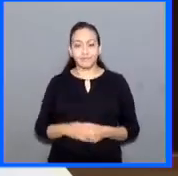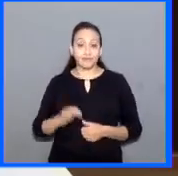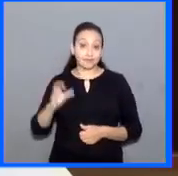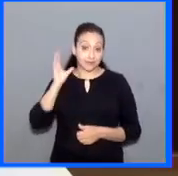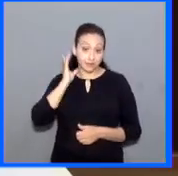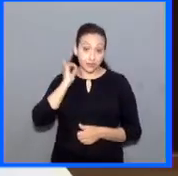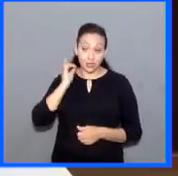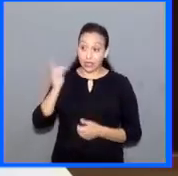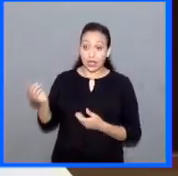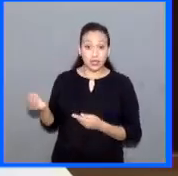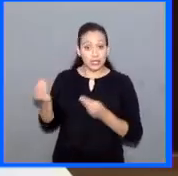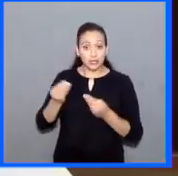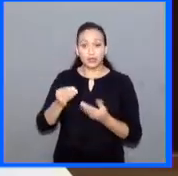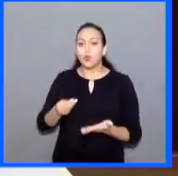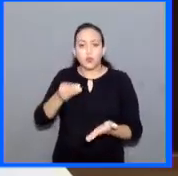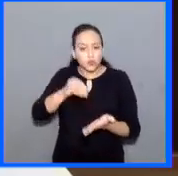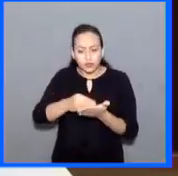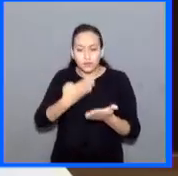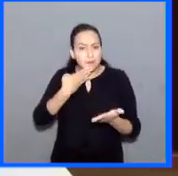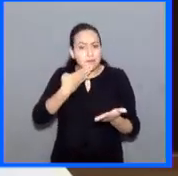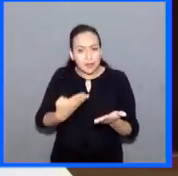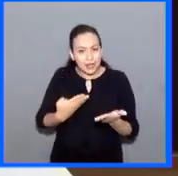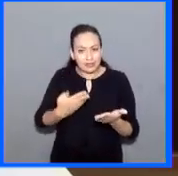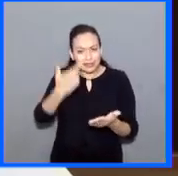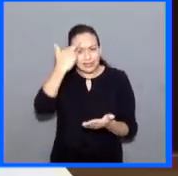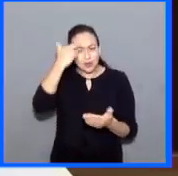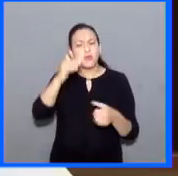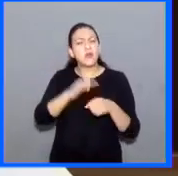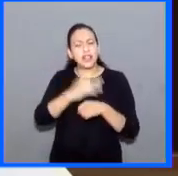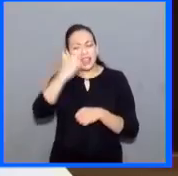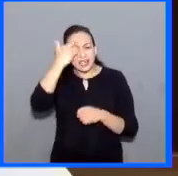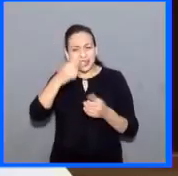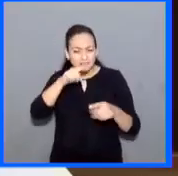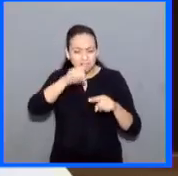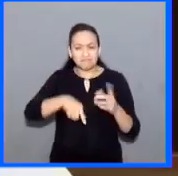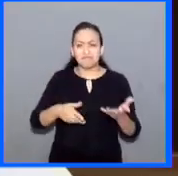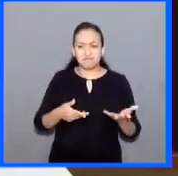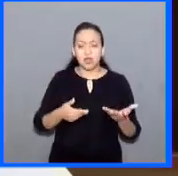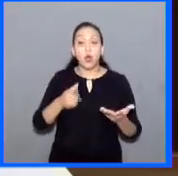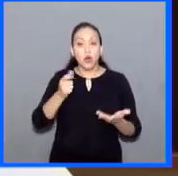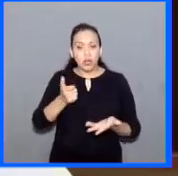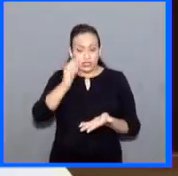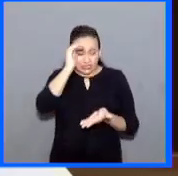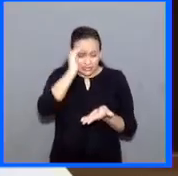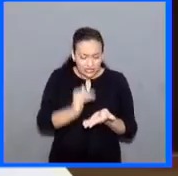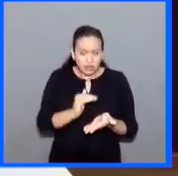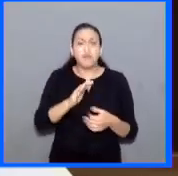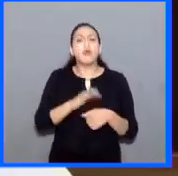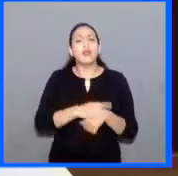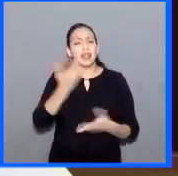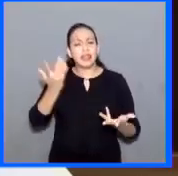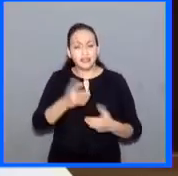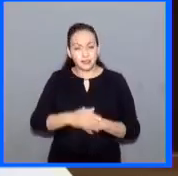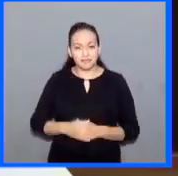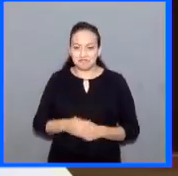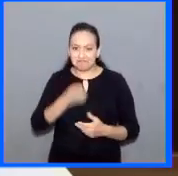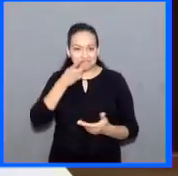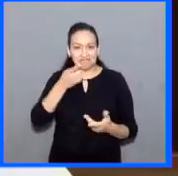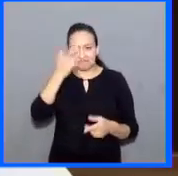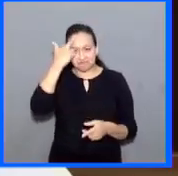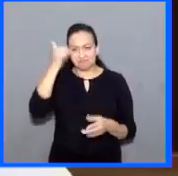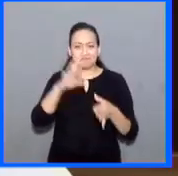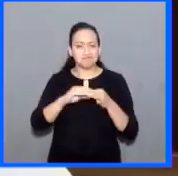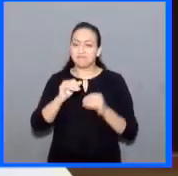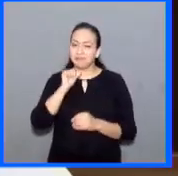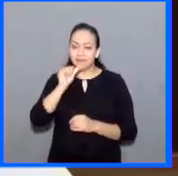una justificación suficientemente robusta para disminuir sensiblemente y de manera definitiva la garantía presupuestal